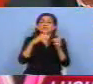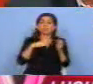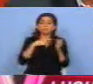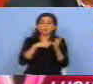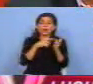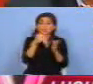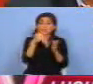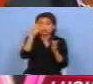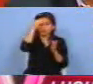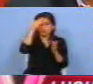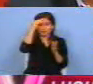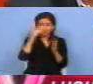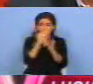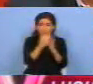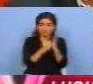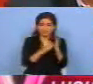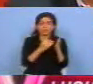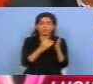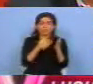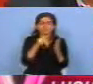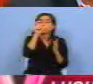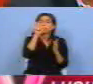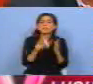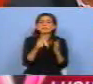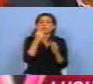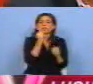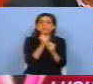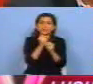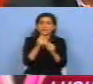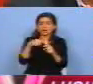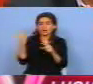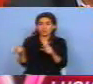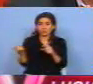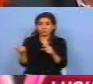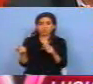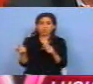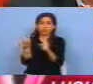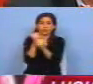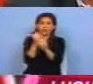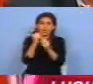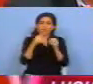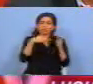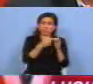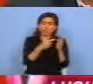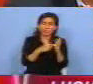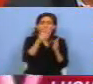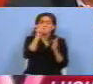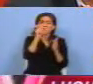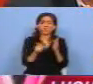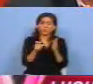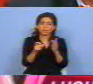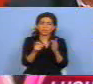señor por otro lado nos dijo adláteres que es persona que realiza un trabajo al lado del otro según una acepción y la otra acepción es persona